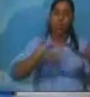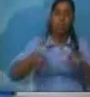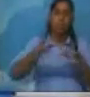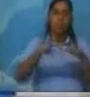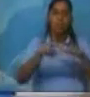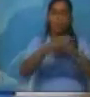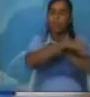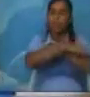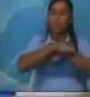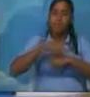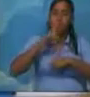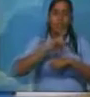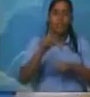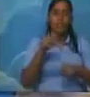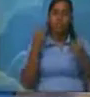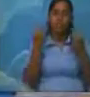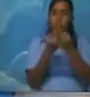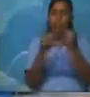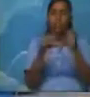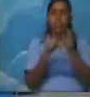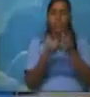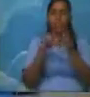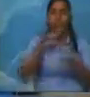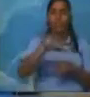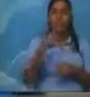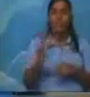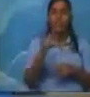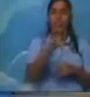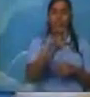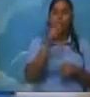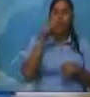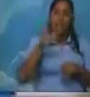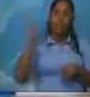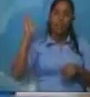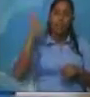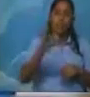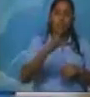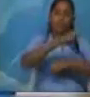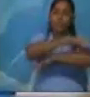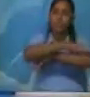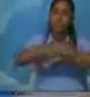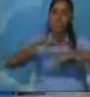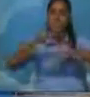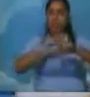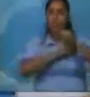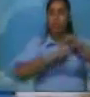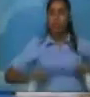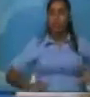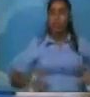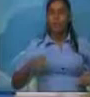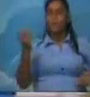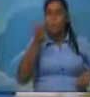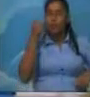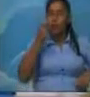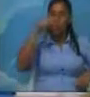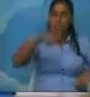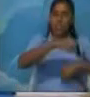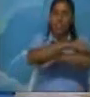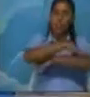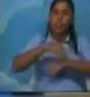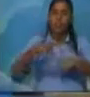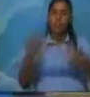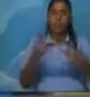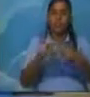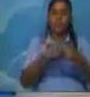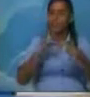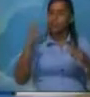fierra no se acerca donde está la gente Usted cree que aquí va a venir un tigre a guanare no que va a buscar un tigre aquí en guanare